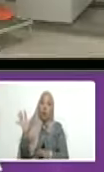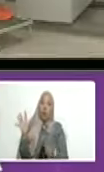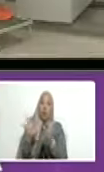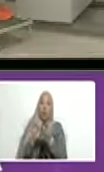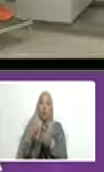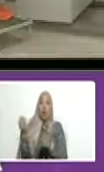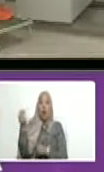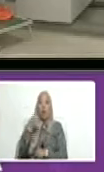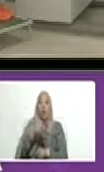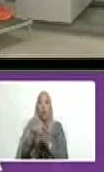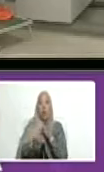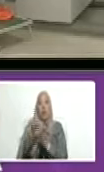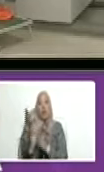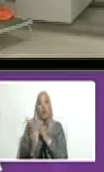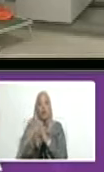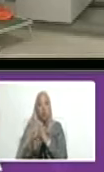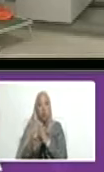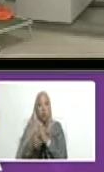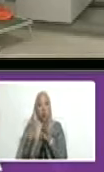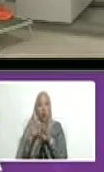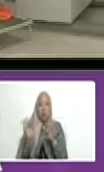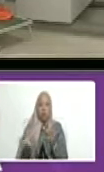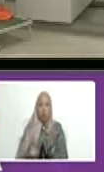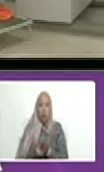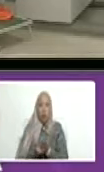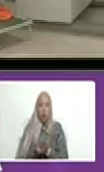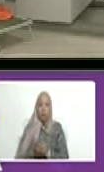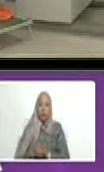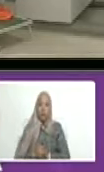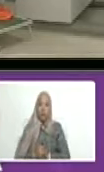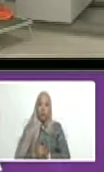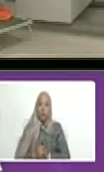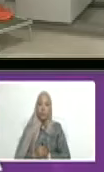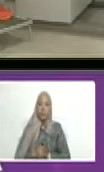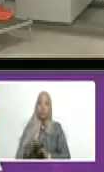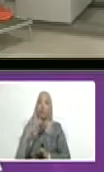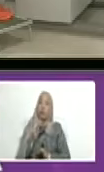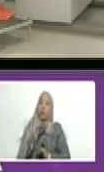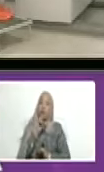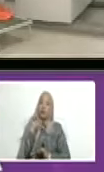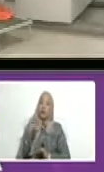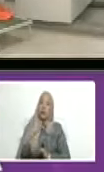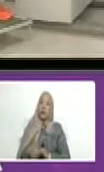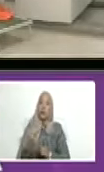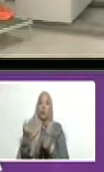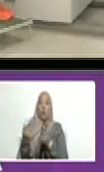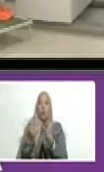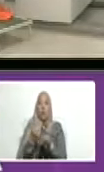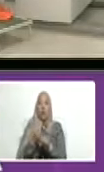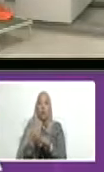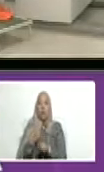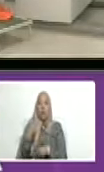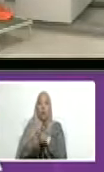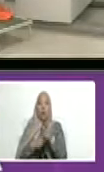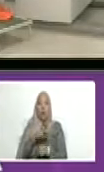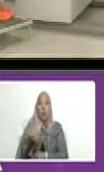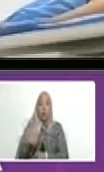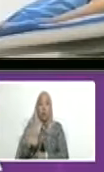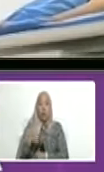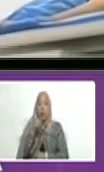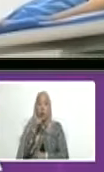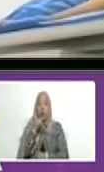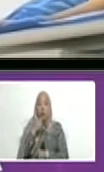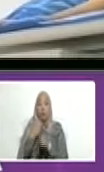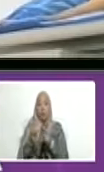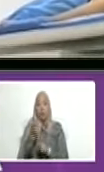unidades de más alta tecnología mundial, pariendo los recursos, con las vísceras. Pero